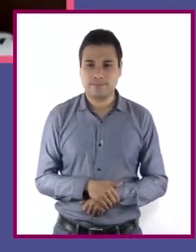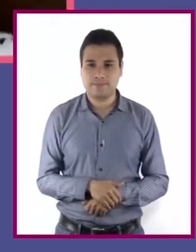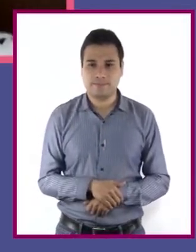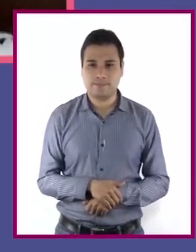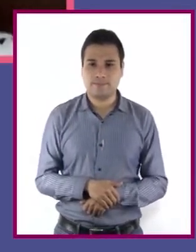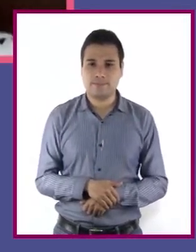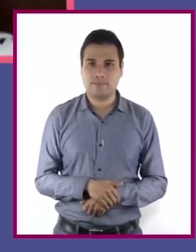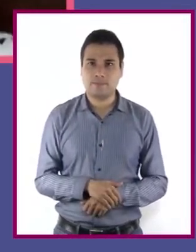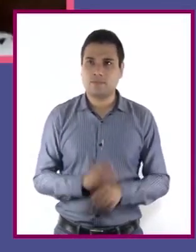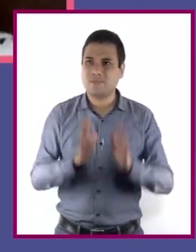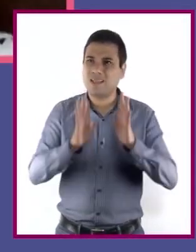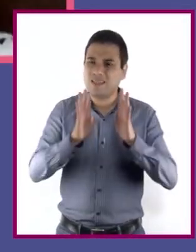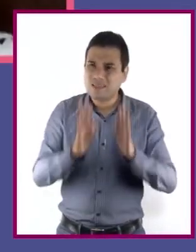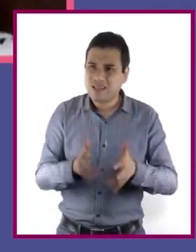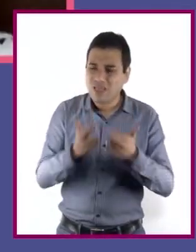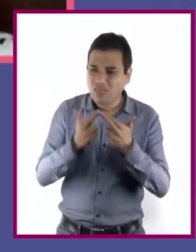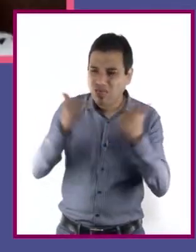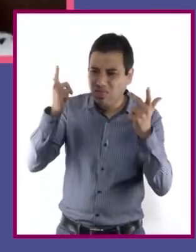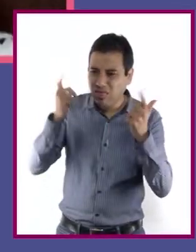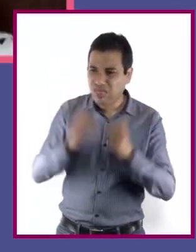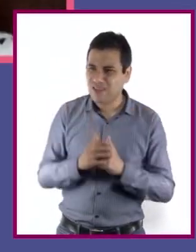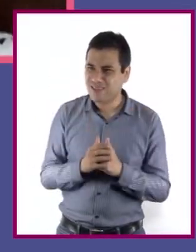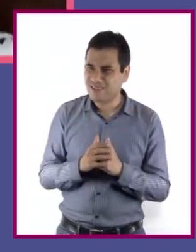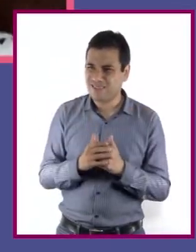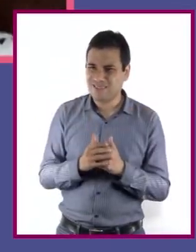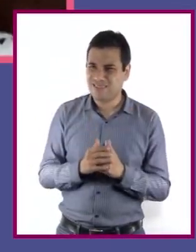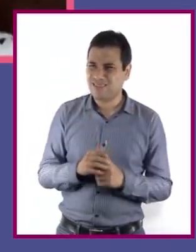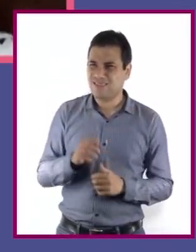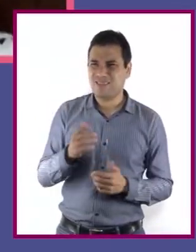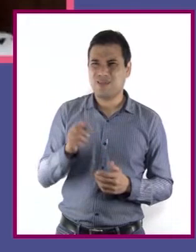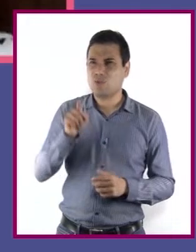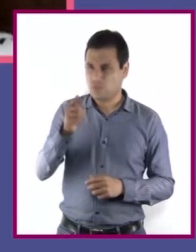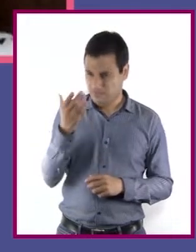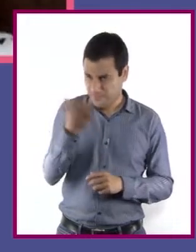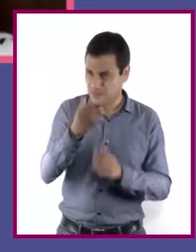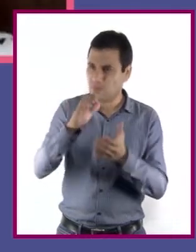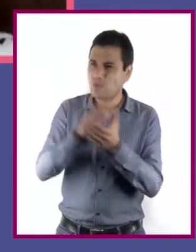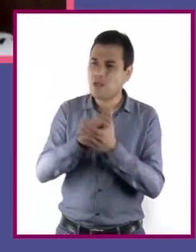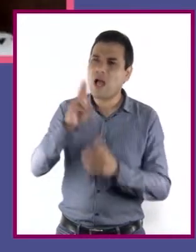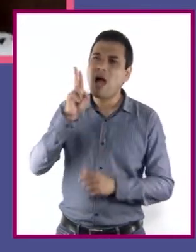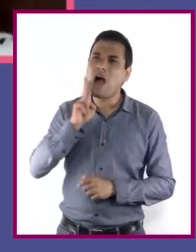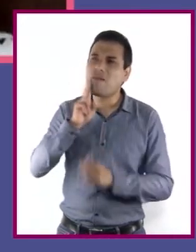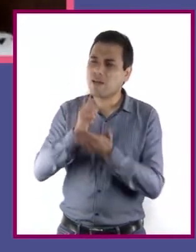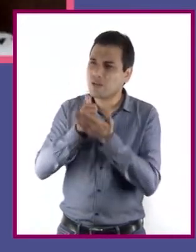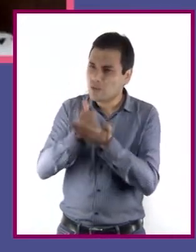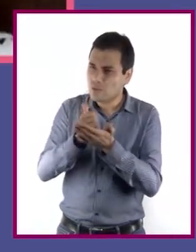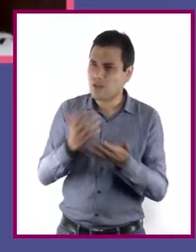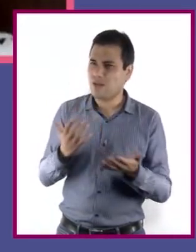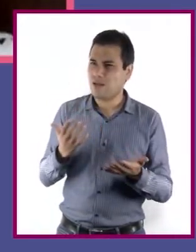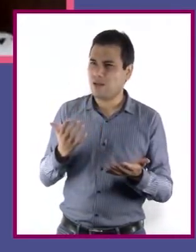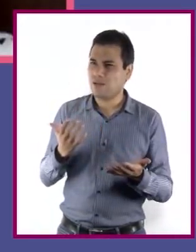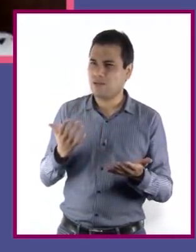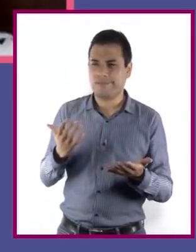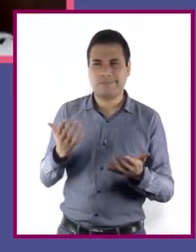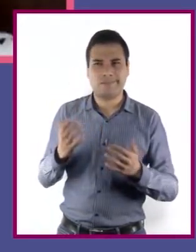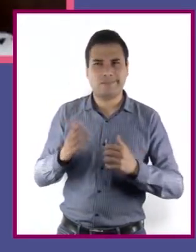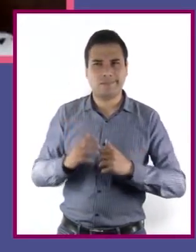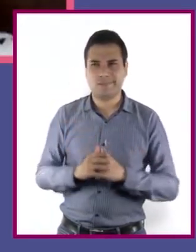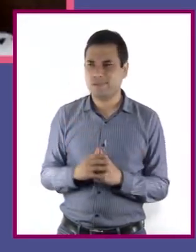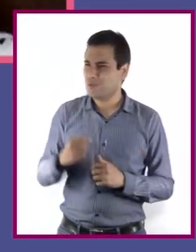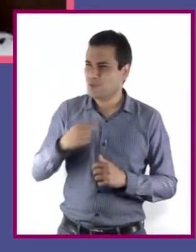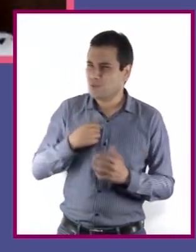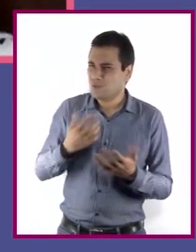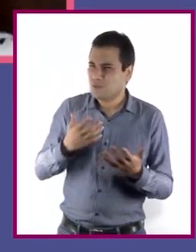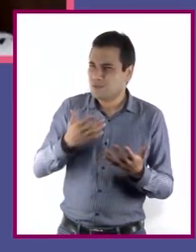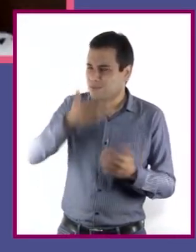Ya lo rompí. ¿Para qué le pides a tu esposo fortachón que intente hacer algo tan delicado? Tengo manos